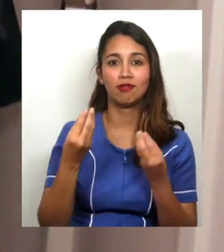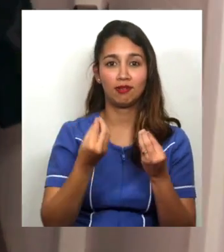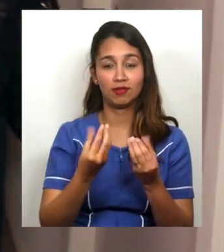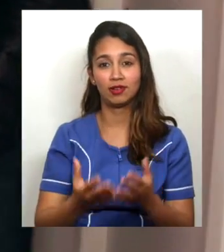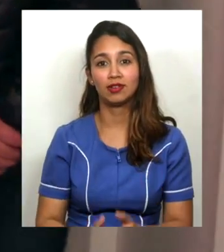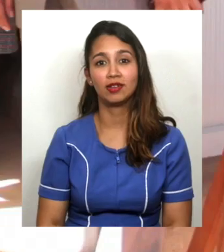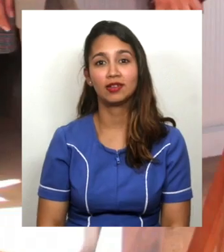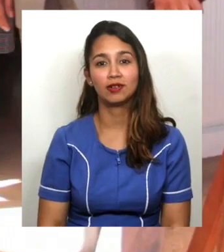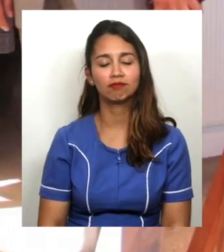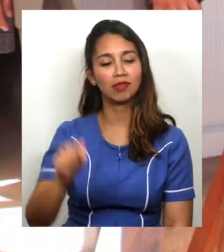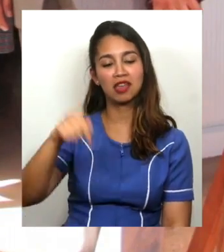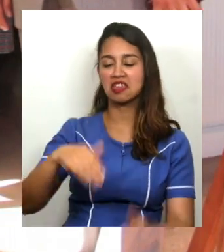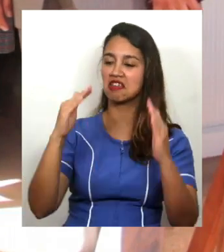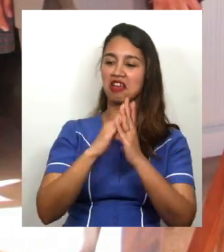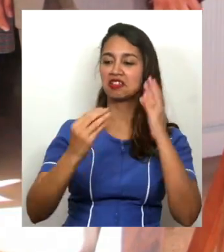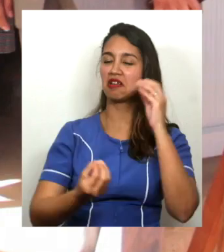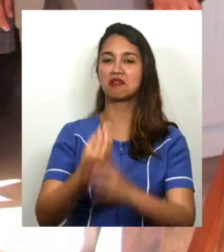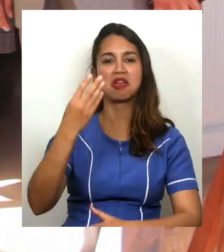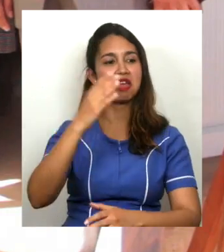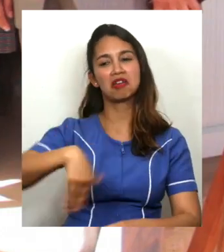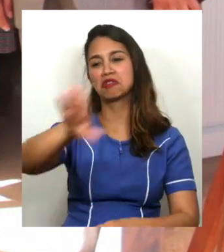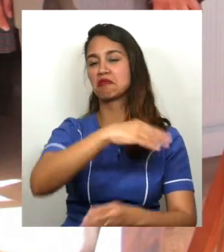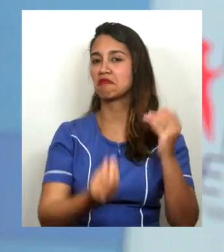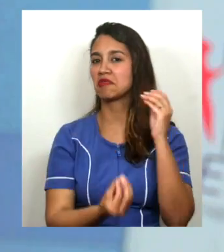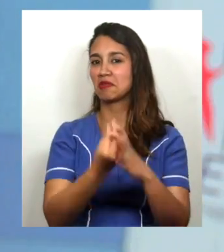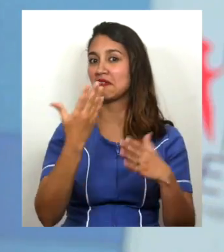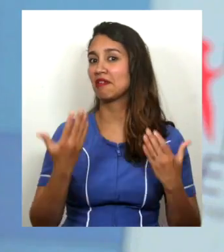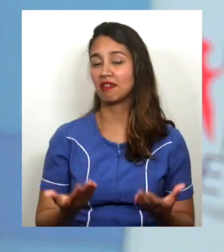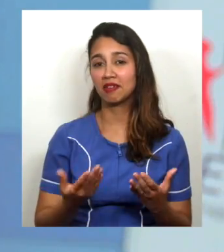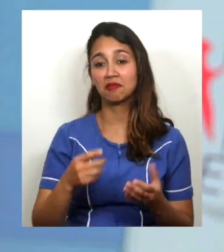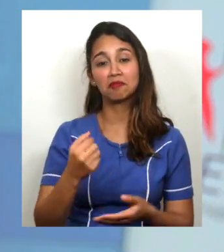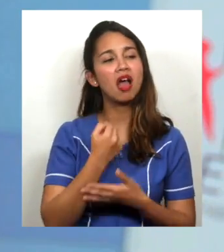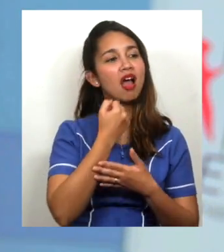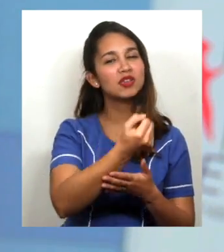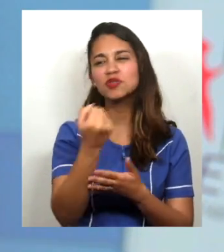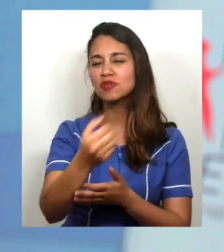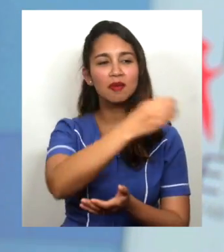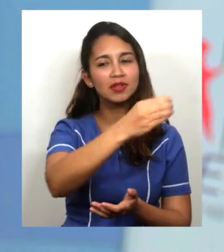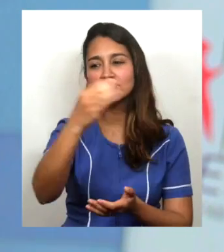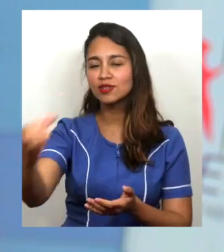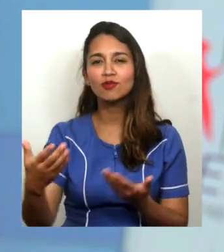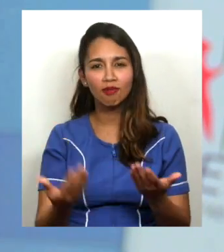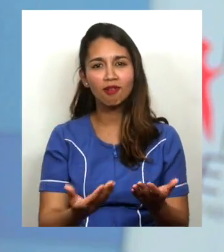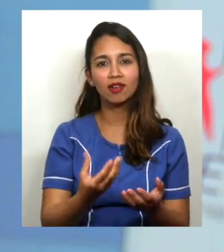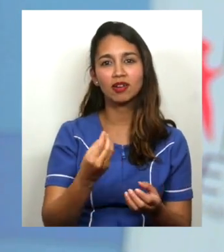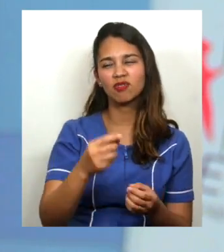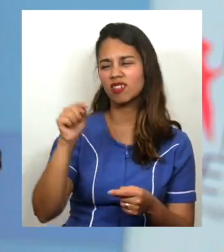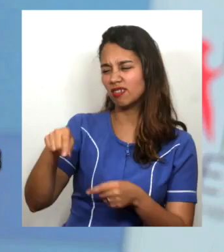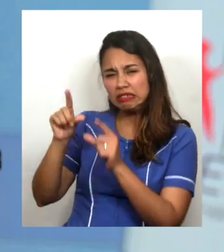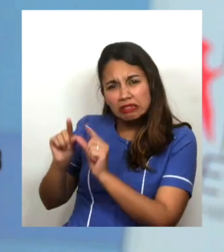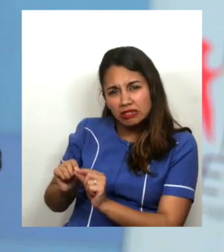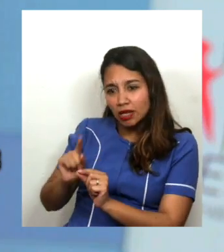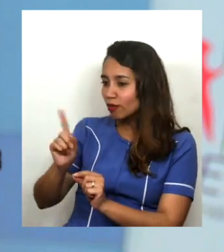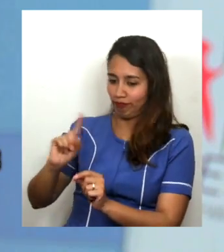en la salud de los usuarios del sector. Tenemos una casa nueva, todo nuevo prácticamente, y eso nos ayuda también a servir más a la